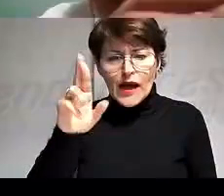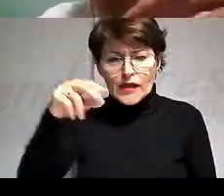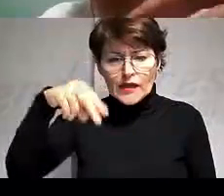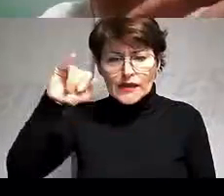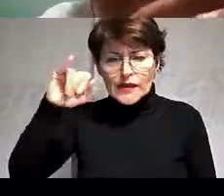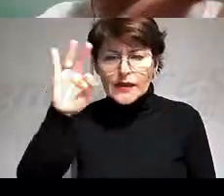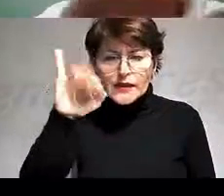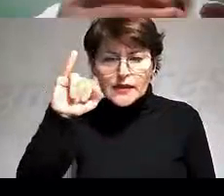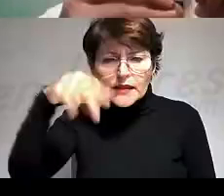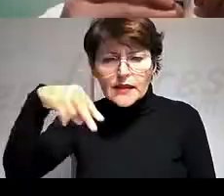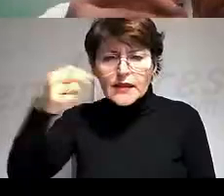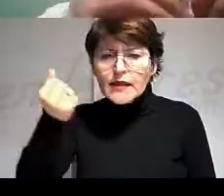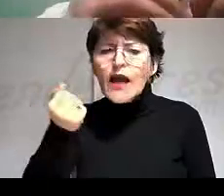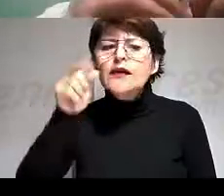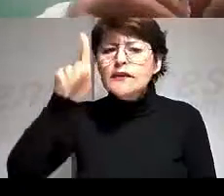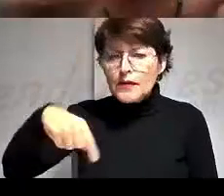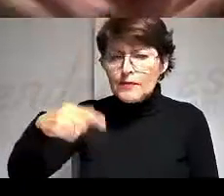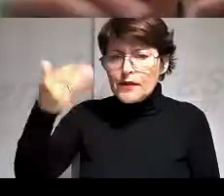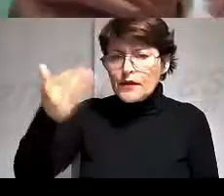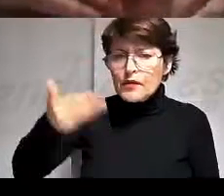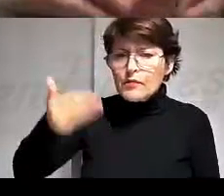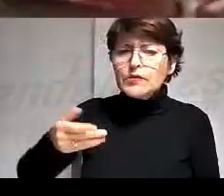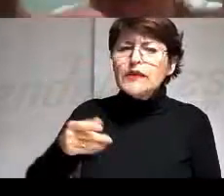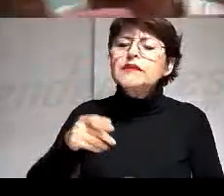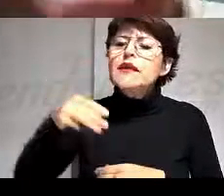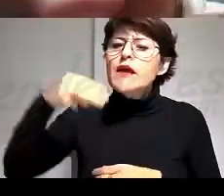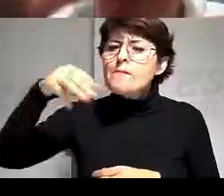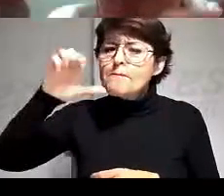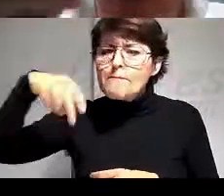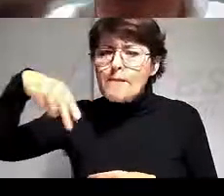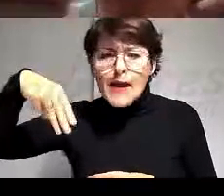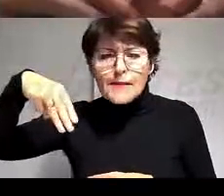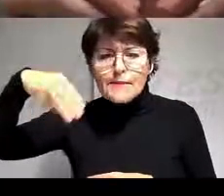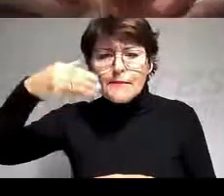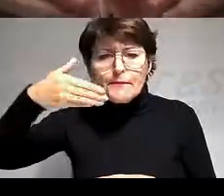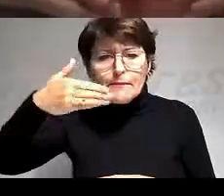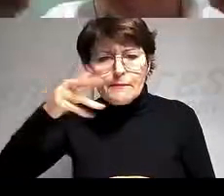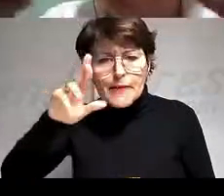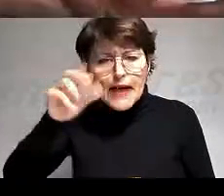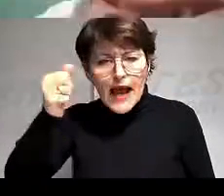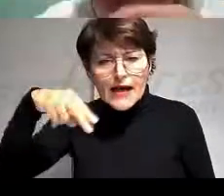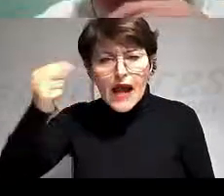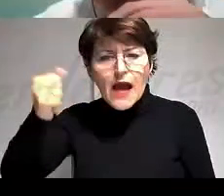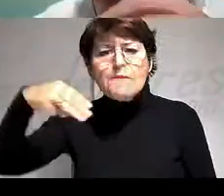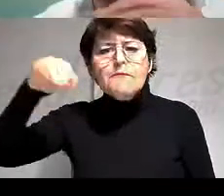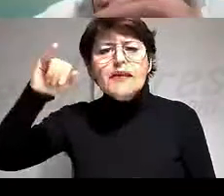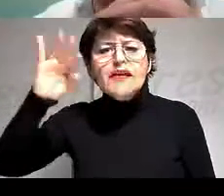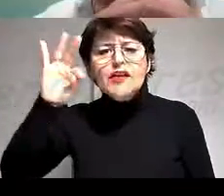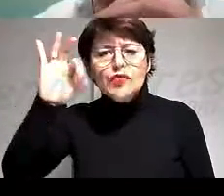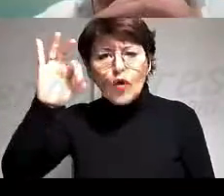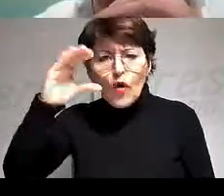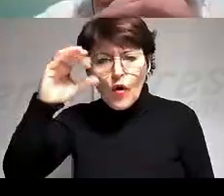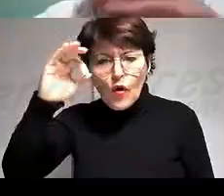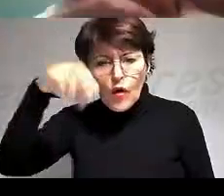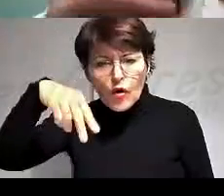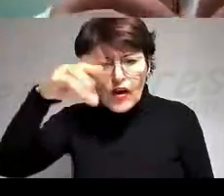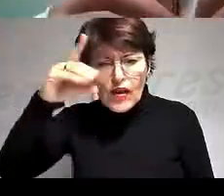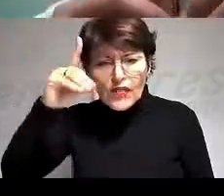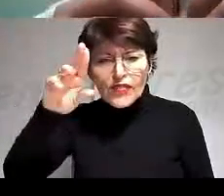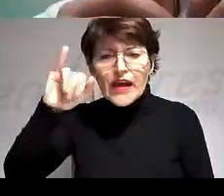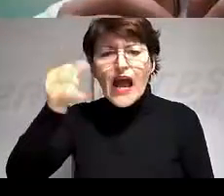de la membrana de la mitocondria. La membrana de la mitocondria, también de forma muy, muy simple, la entendemos como el